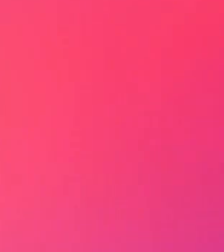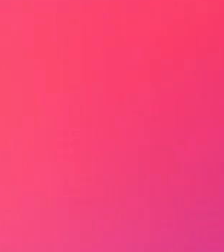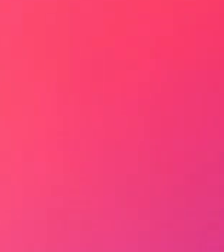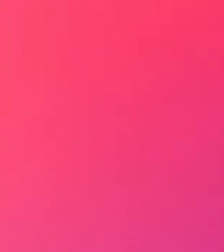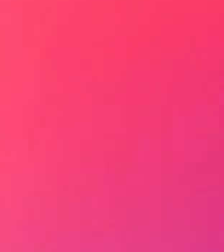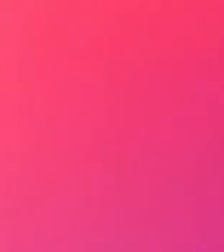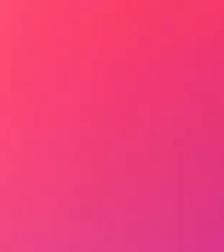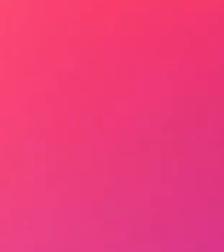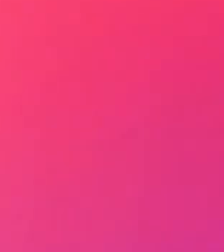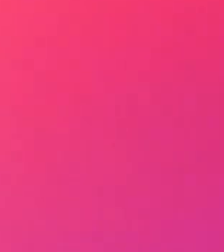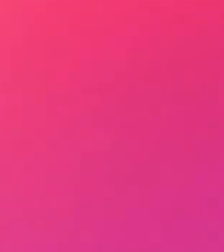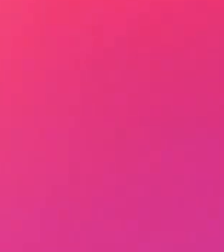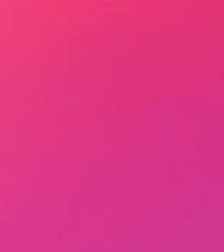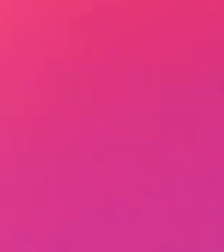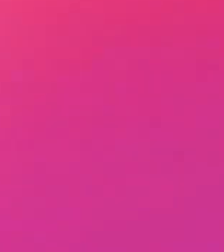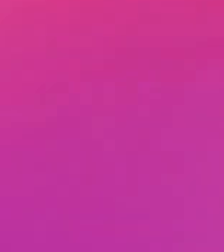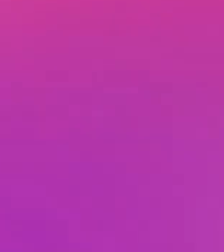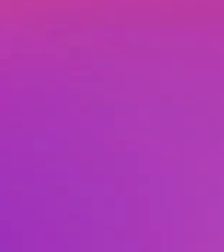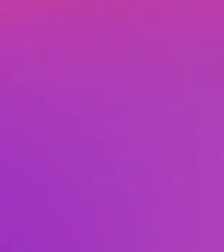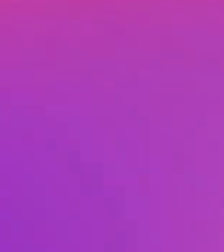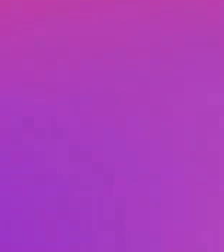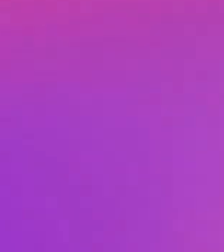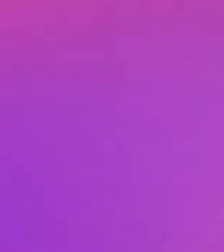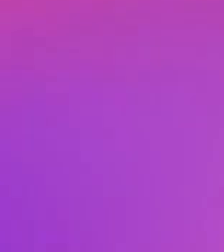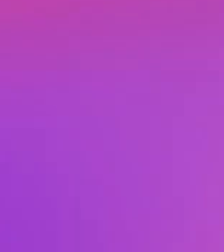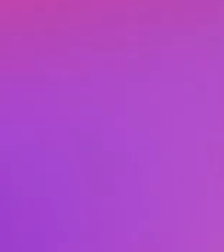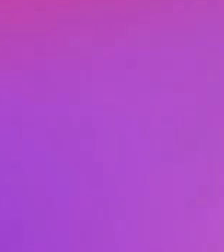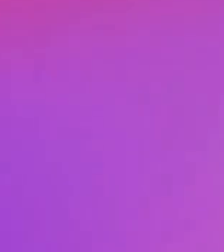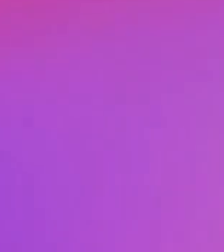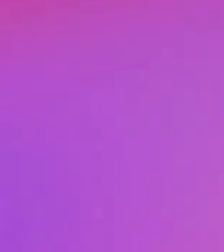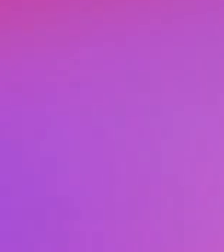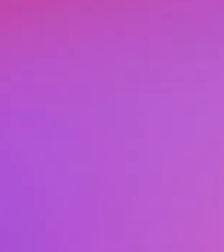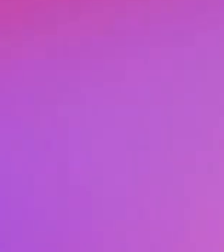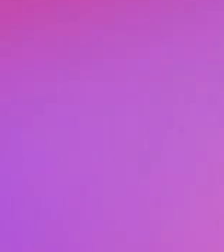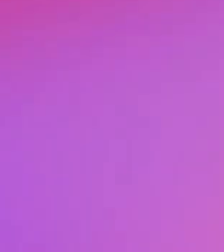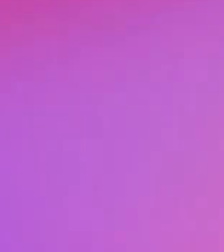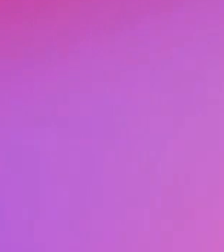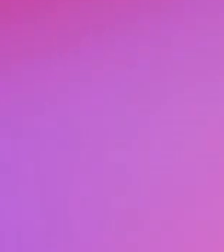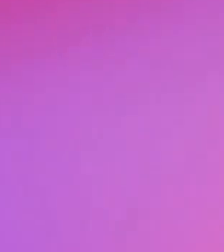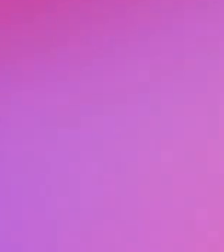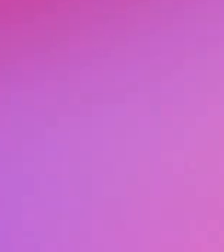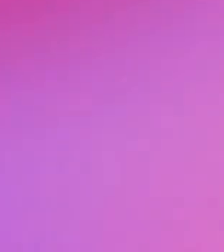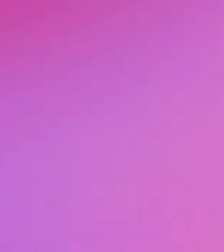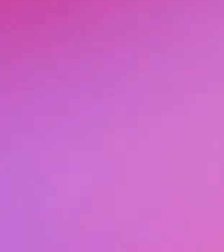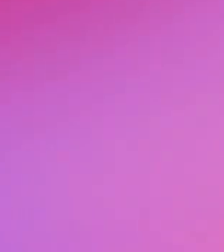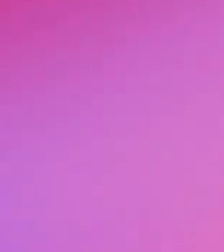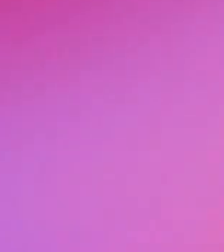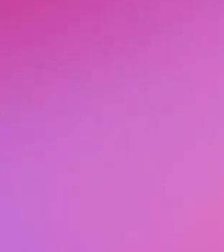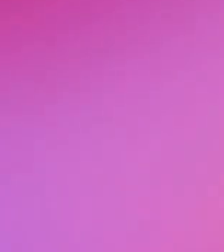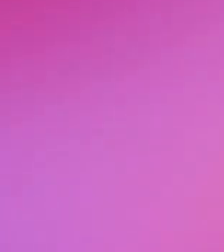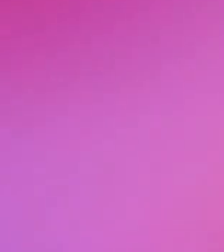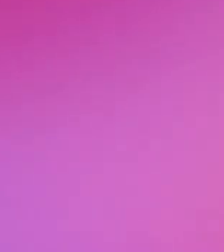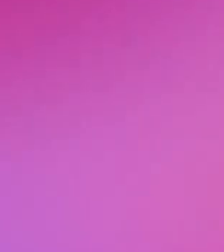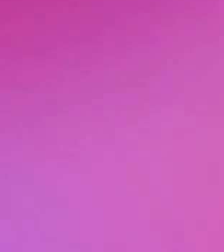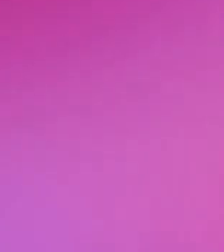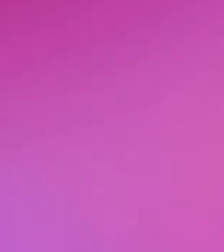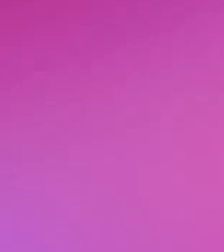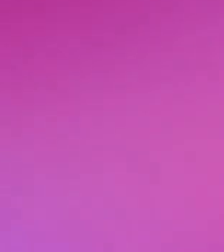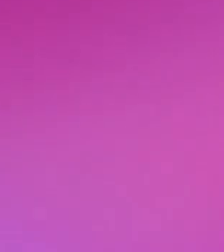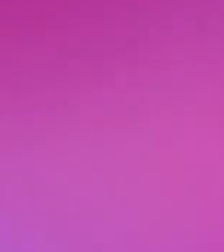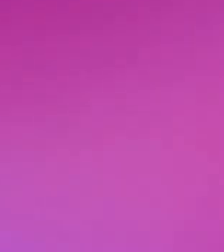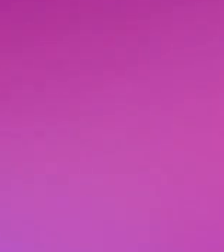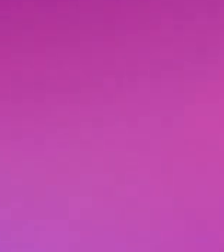36 01 71 23. Si requieres consultar los libros de texto en versión digital,